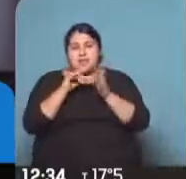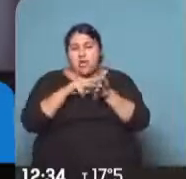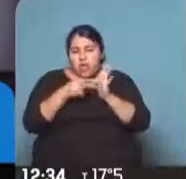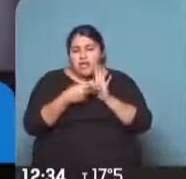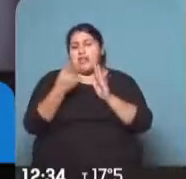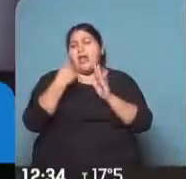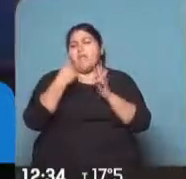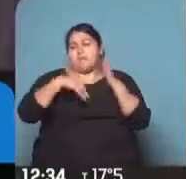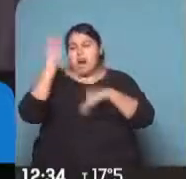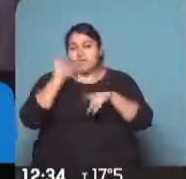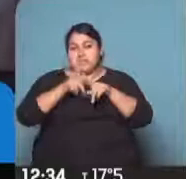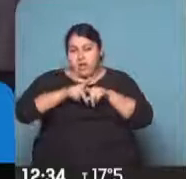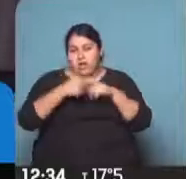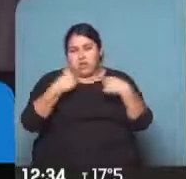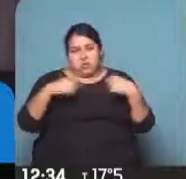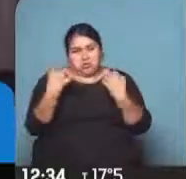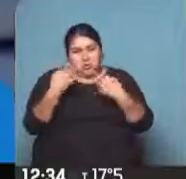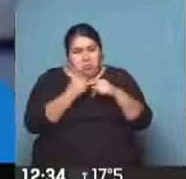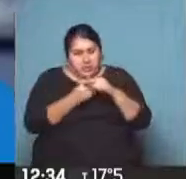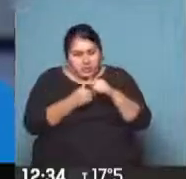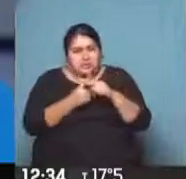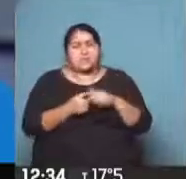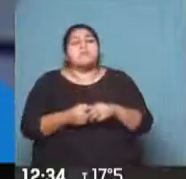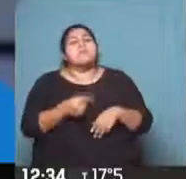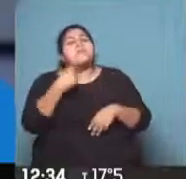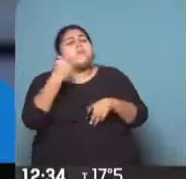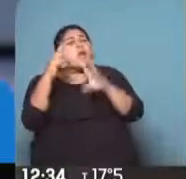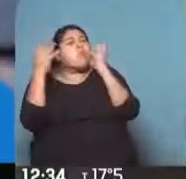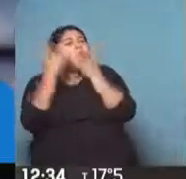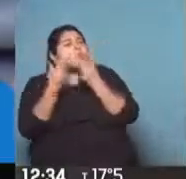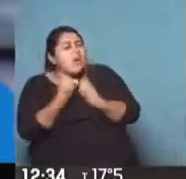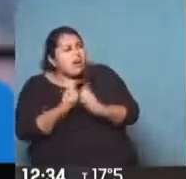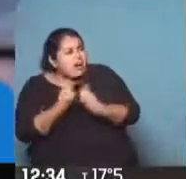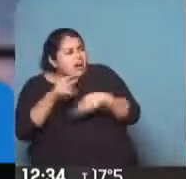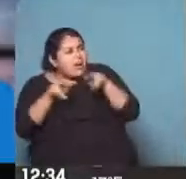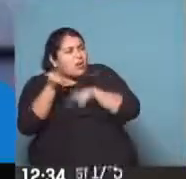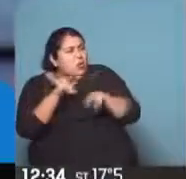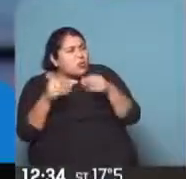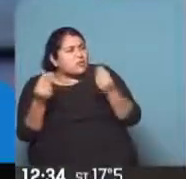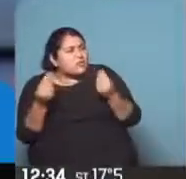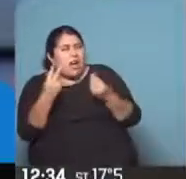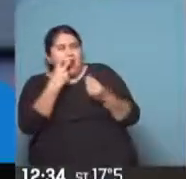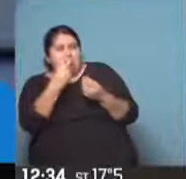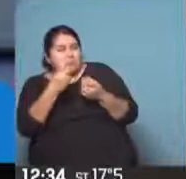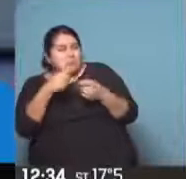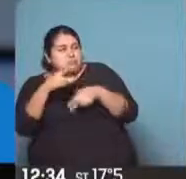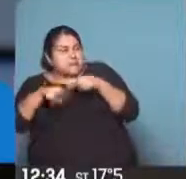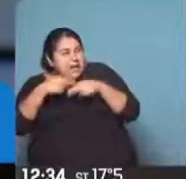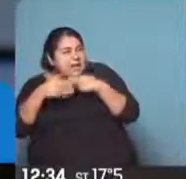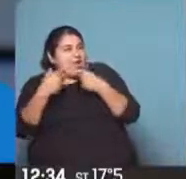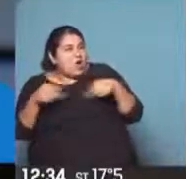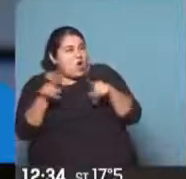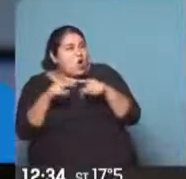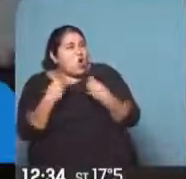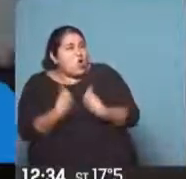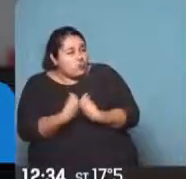en el mundo así que excelente noticia y por dónde anda el mundo que está buscando energías renovables que por qué parte la innovación diga por dónde andas